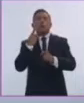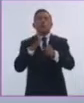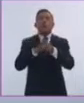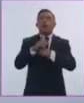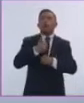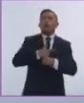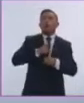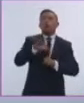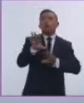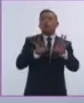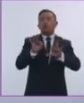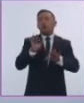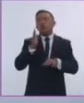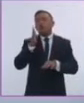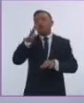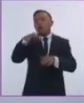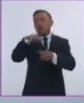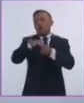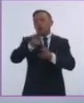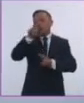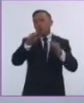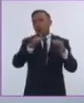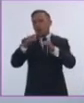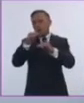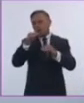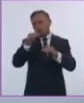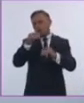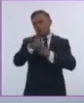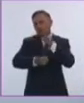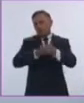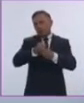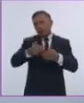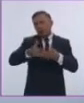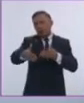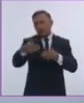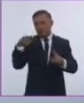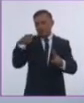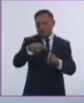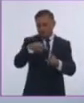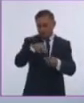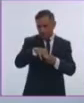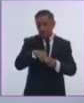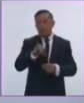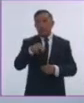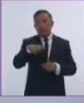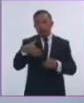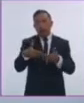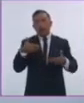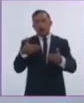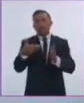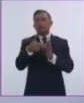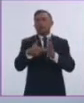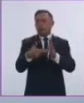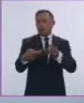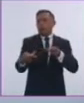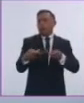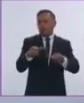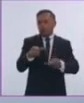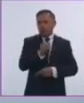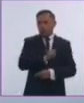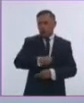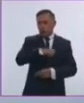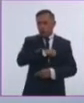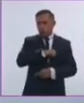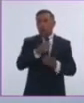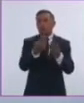para los próximos años en el ine hemos dispuesto de protocolos y medidas sanitarias para que acudir a las casillas sea una